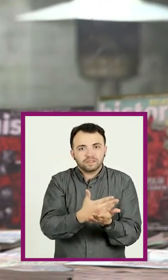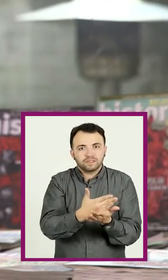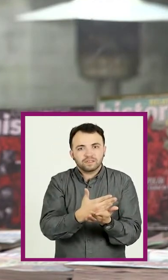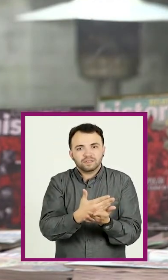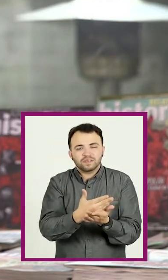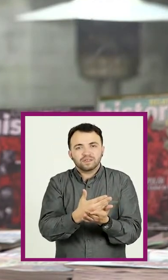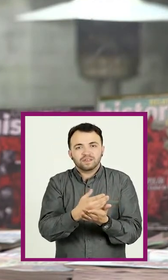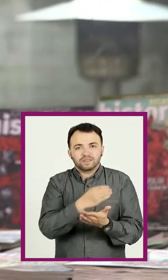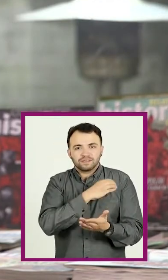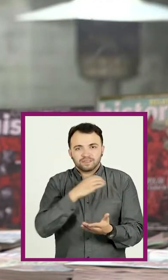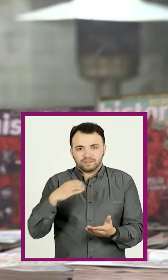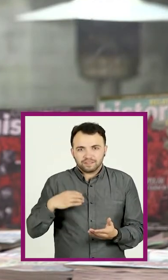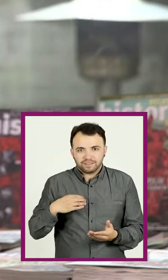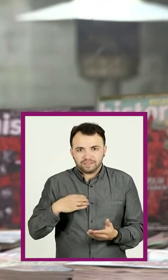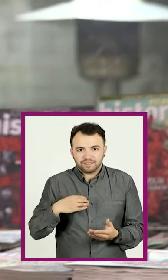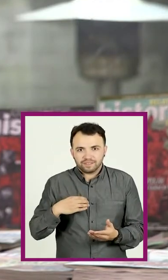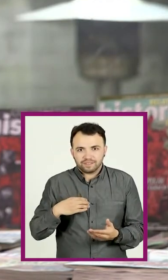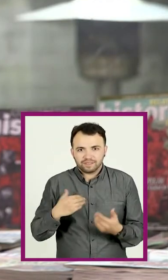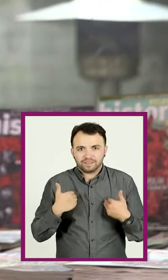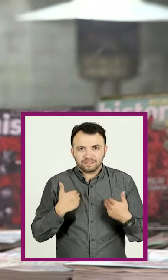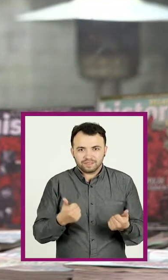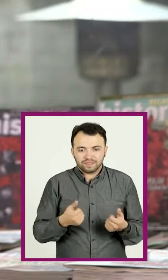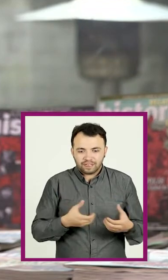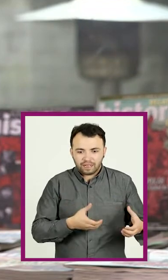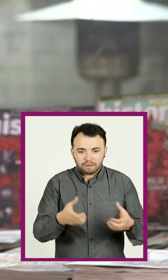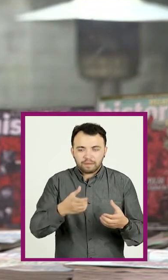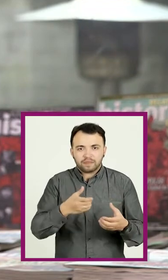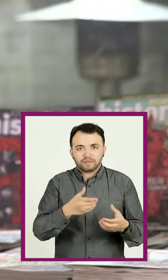afirmación en la vida fue con Jesús, al punto de decir,